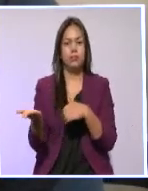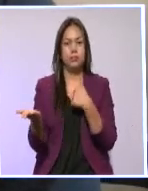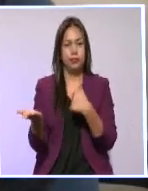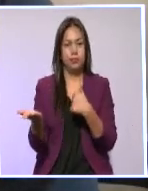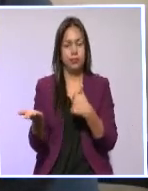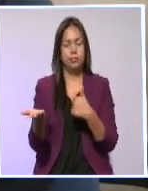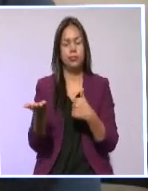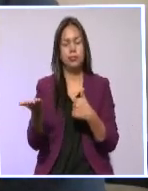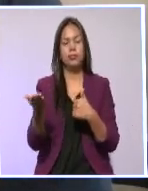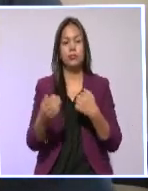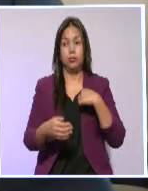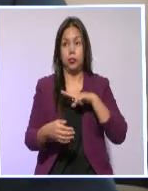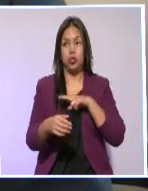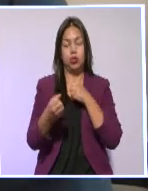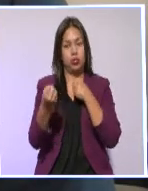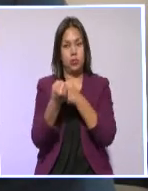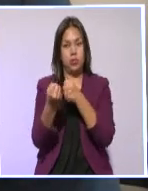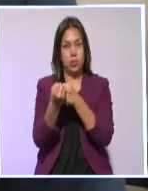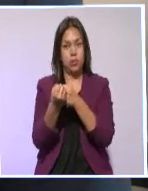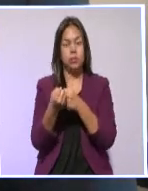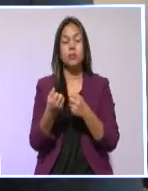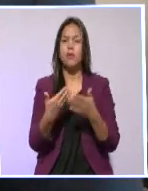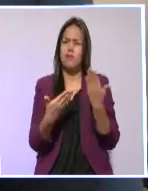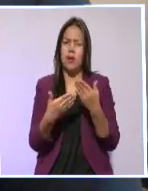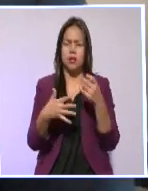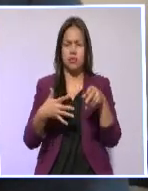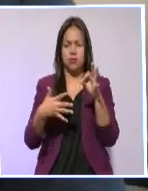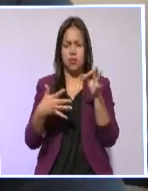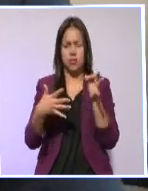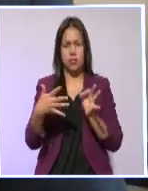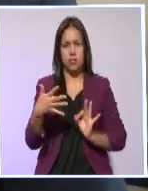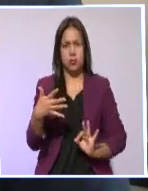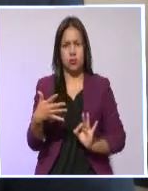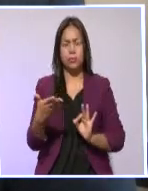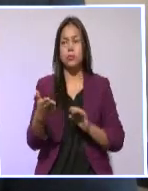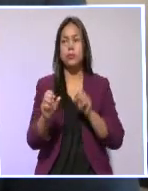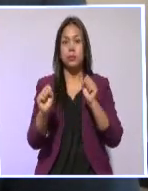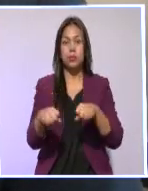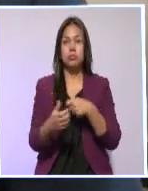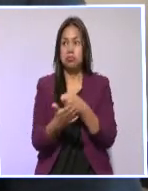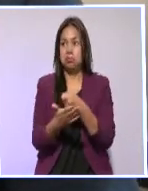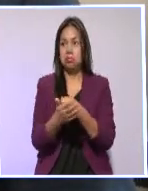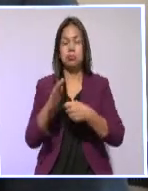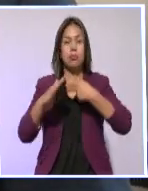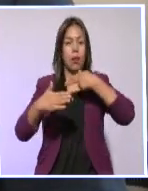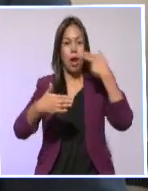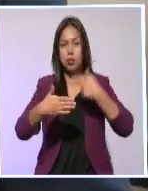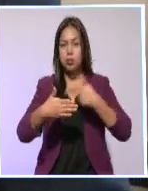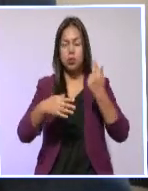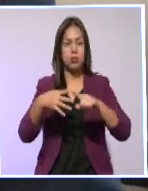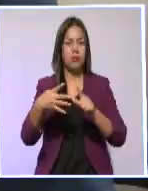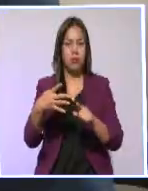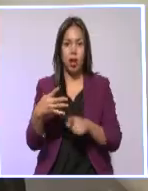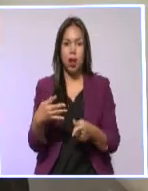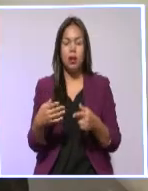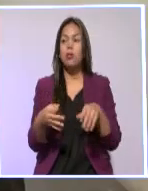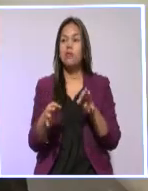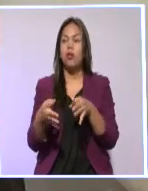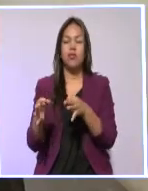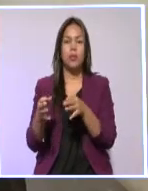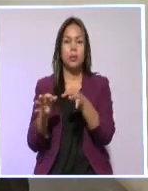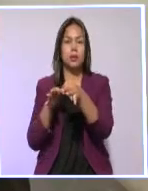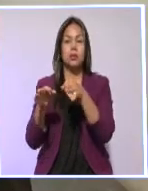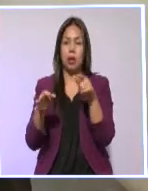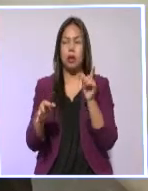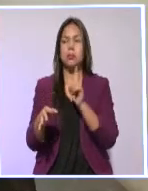Regulación y Control Hidrocarburífero, todas las facilidades que se les da al sector productivo para la adquisición de combustibles, cuáles son los mecanismos que existen. Bravo